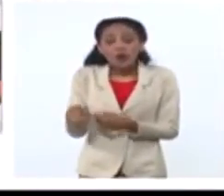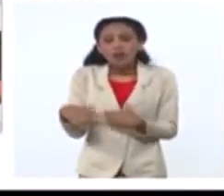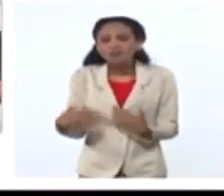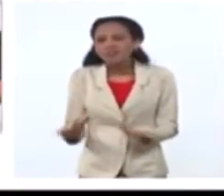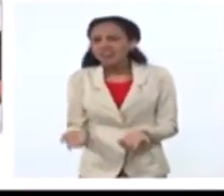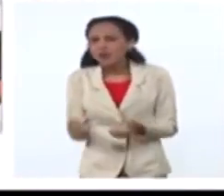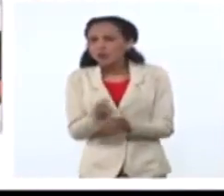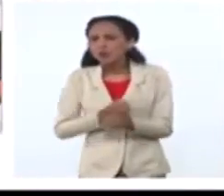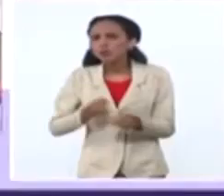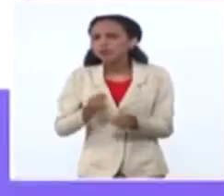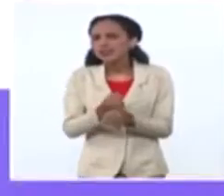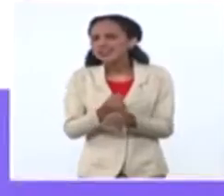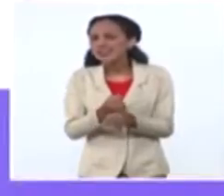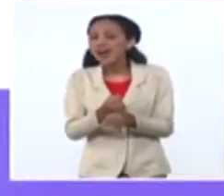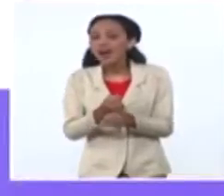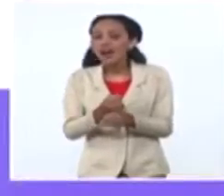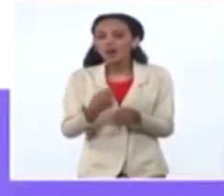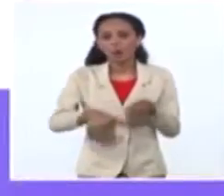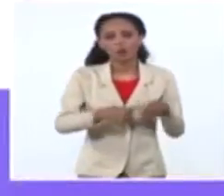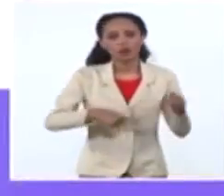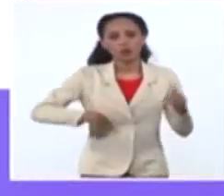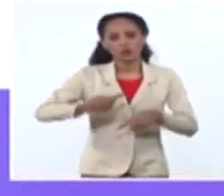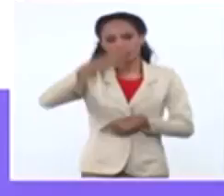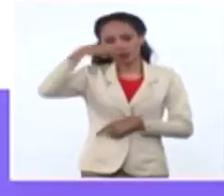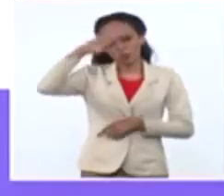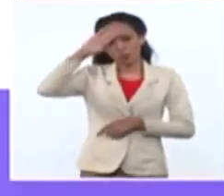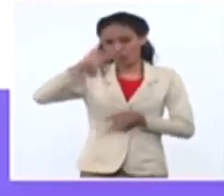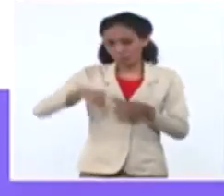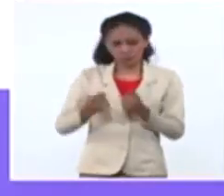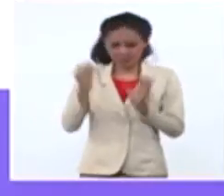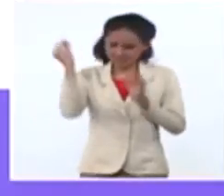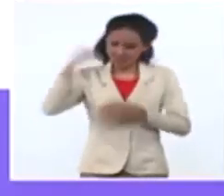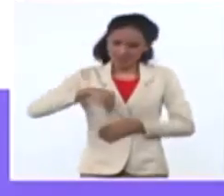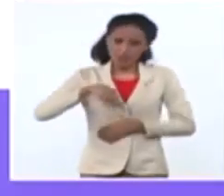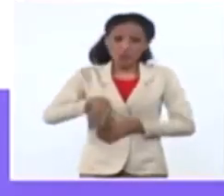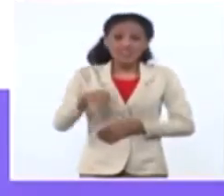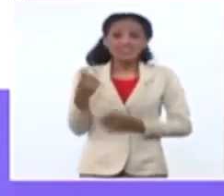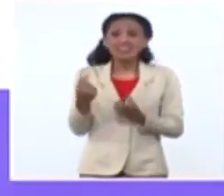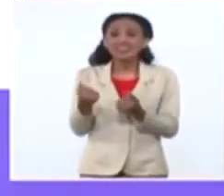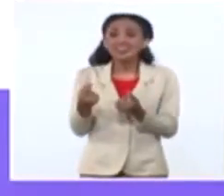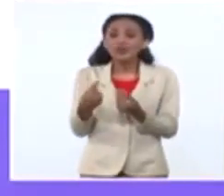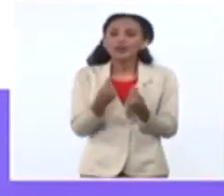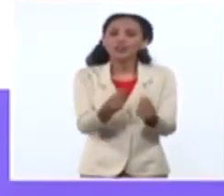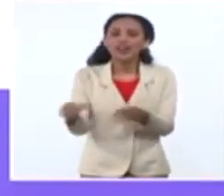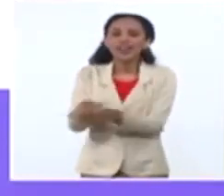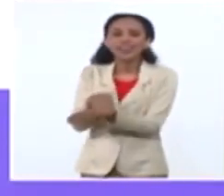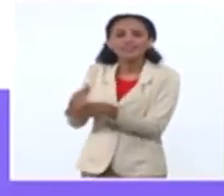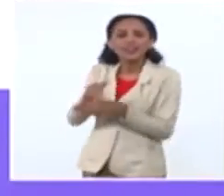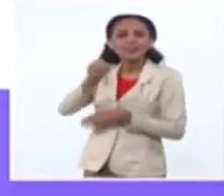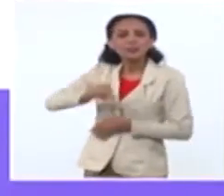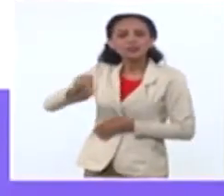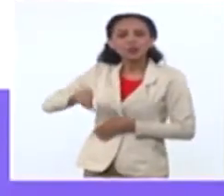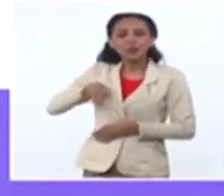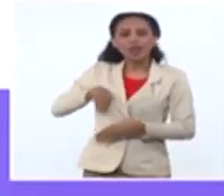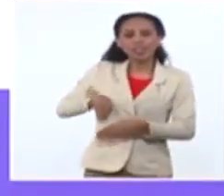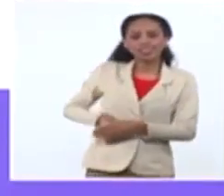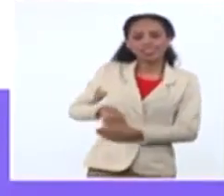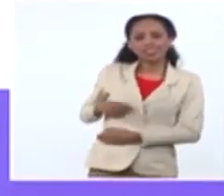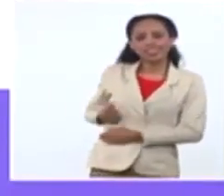es evidente que ese dinero va a parar a determinados bolsillos, a determinados mecanismos